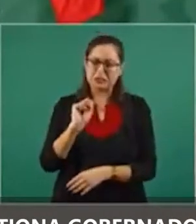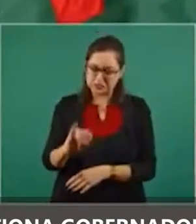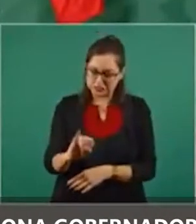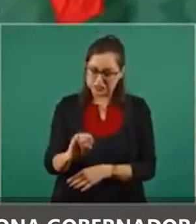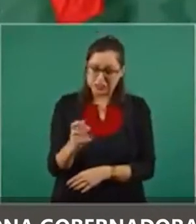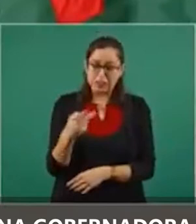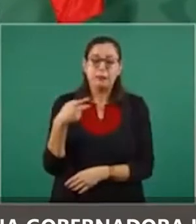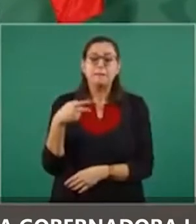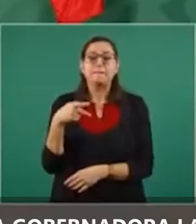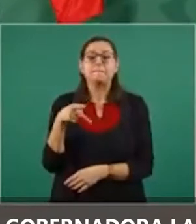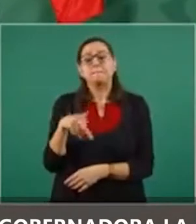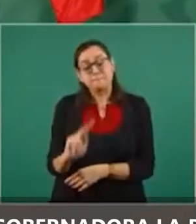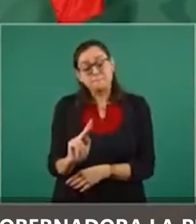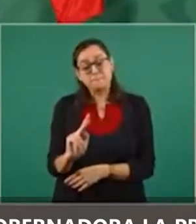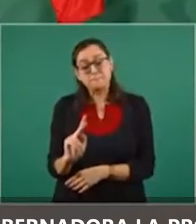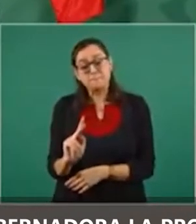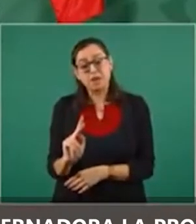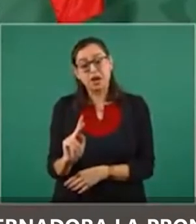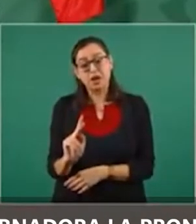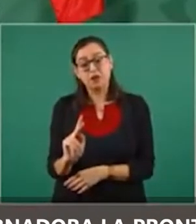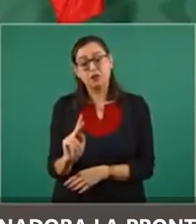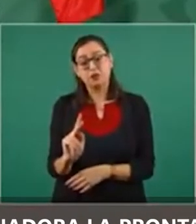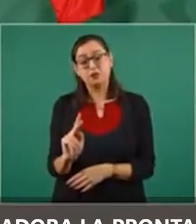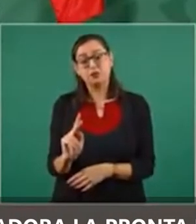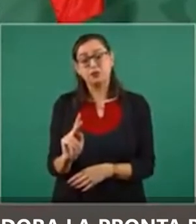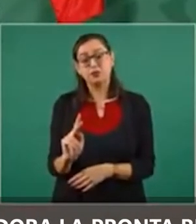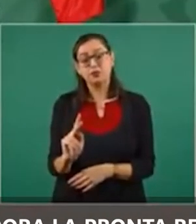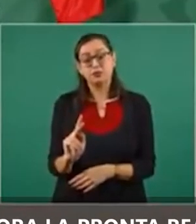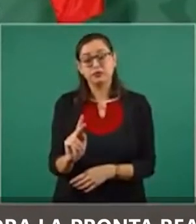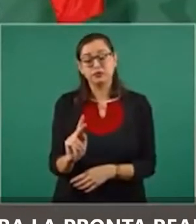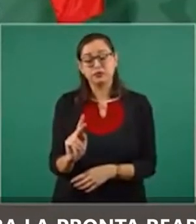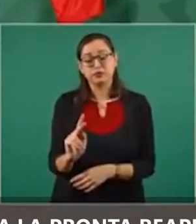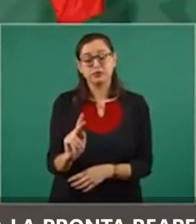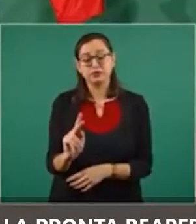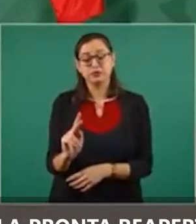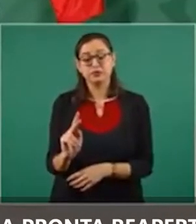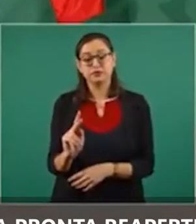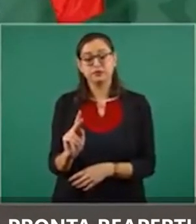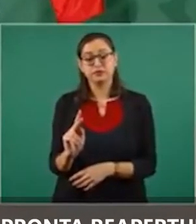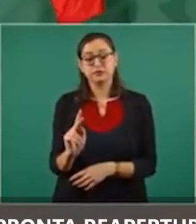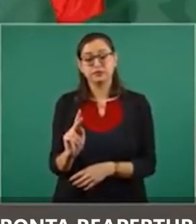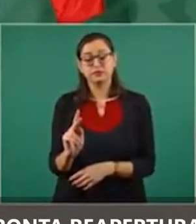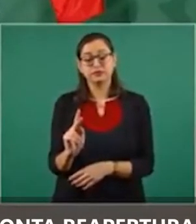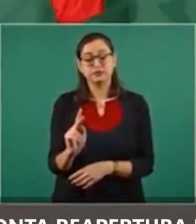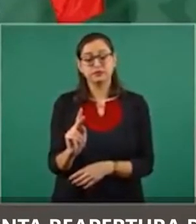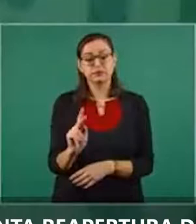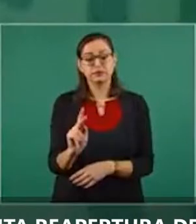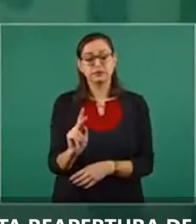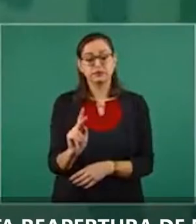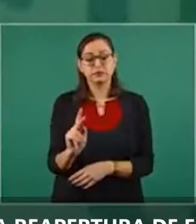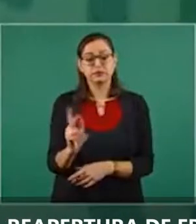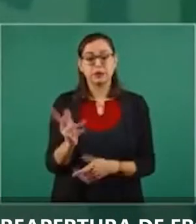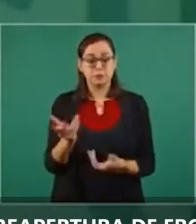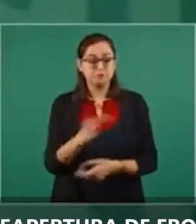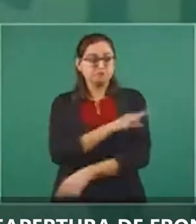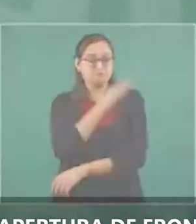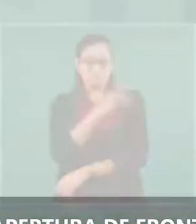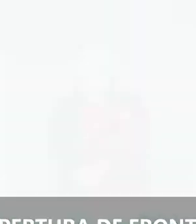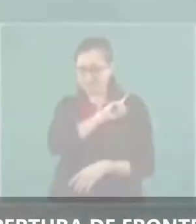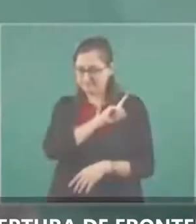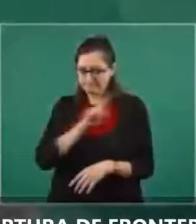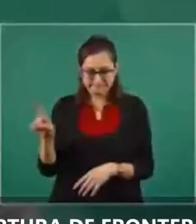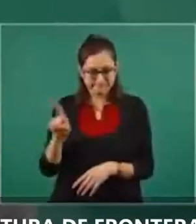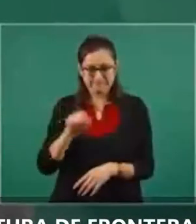presidente López Obrador afirmó que no hay nada que impida el regreso a clases el 30 de agosto, aunque reconoció que hay un pequeño rebrote de